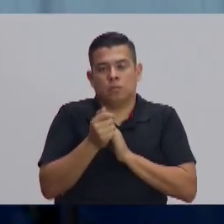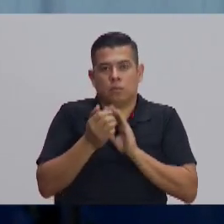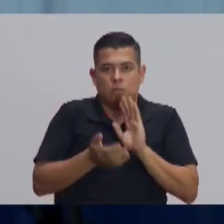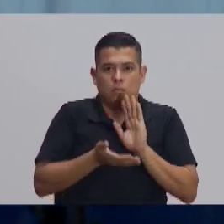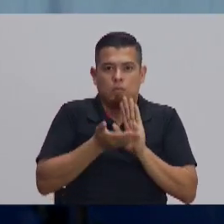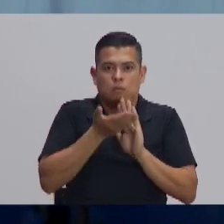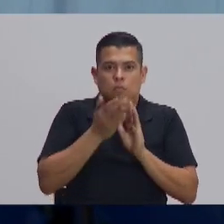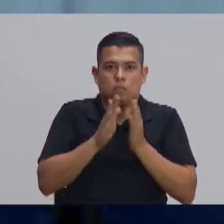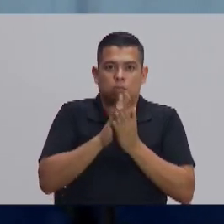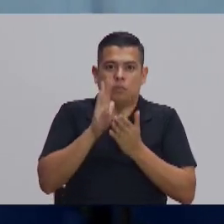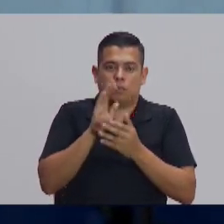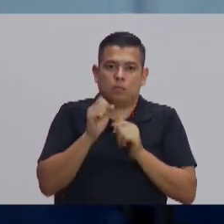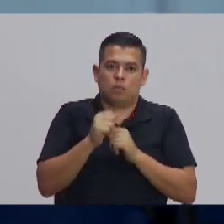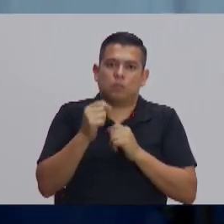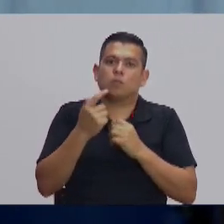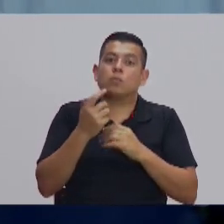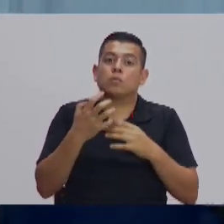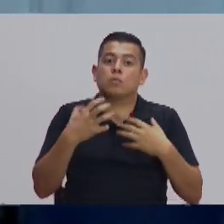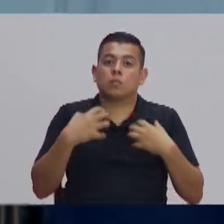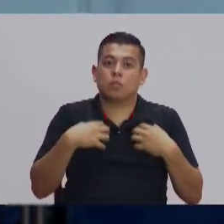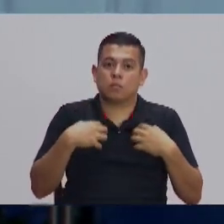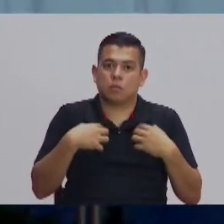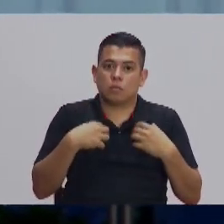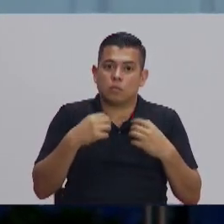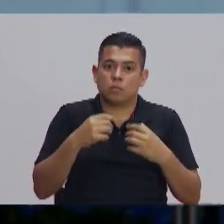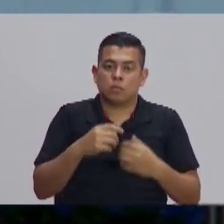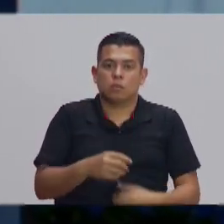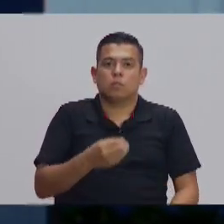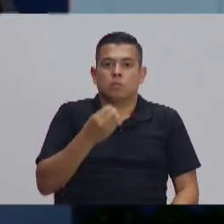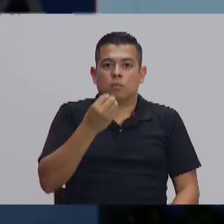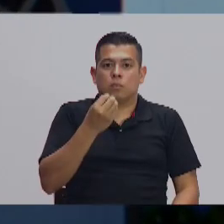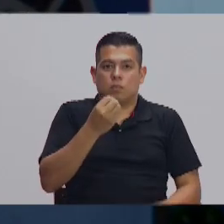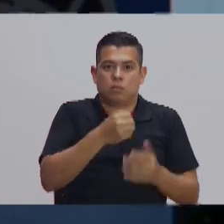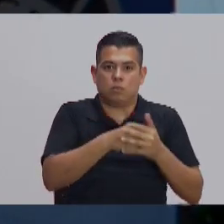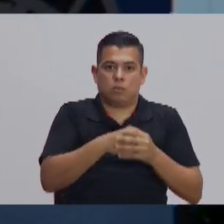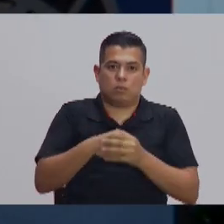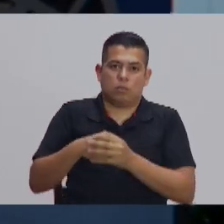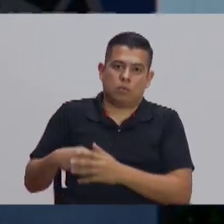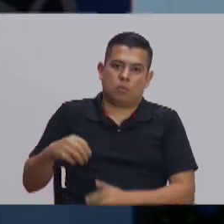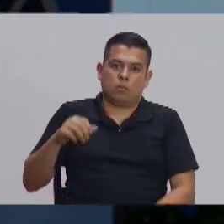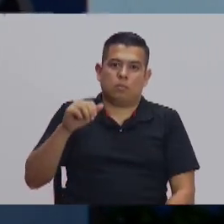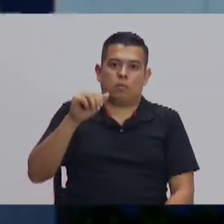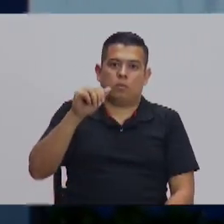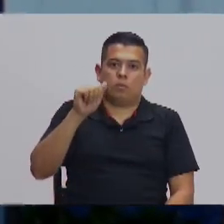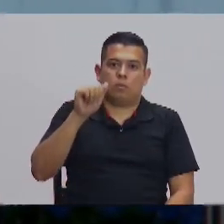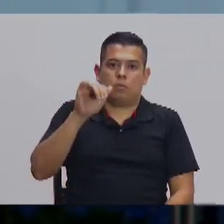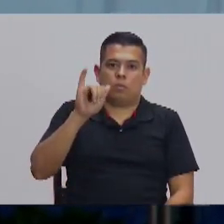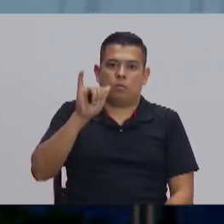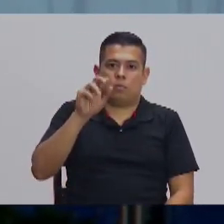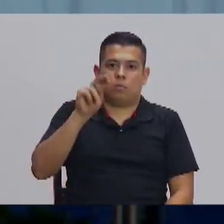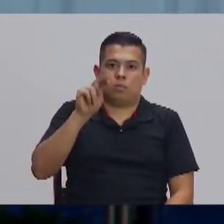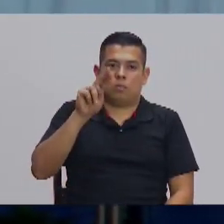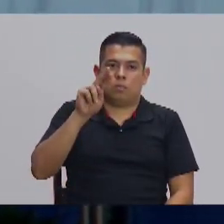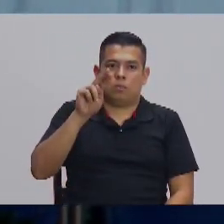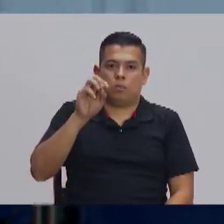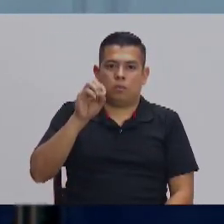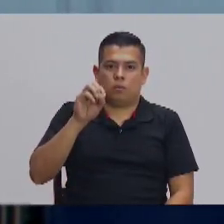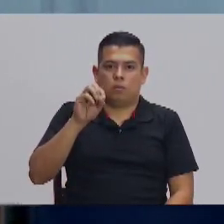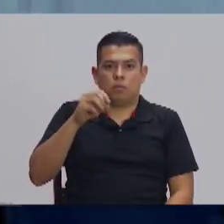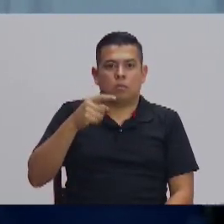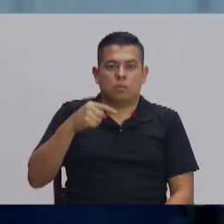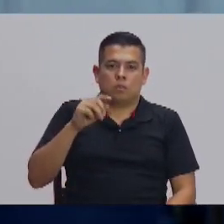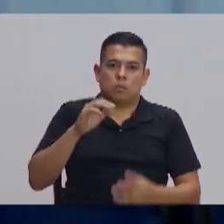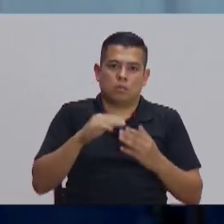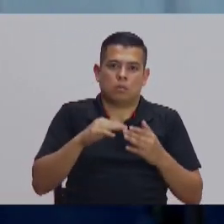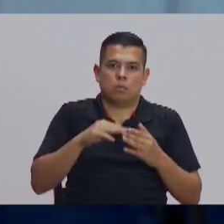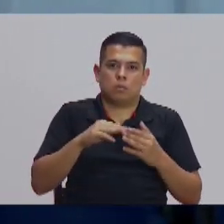crecimiento espiritual es una vida de ayuno se nos ha olvidado el culto